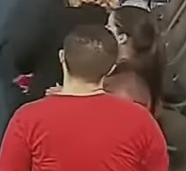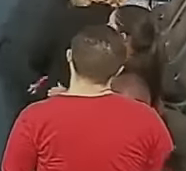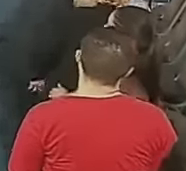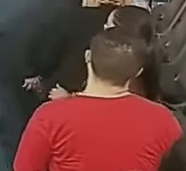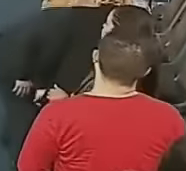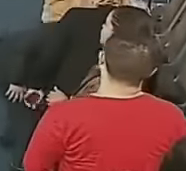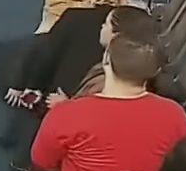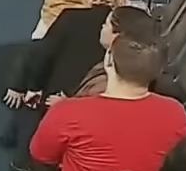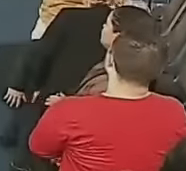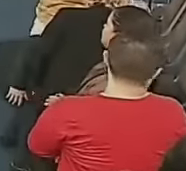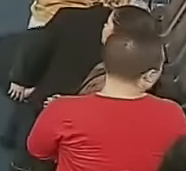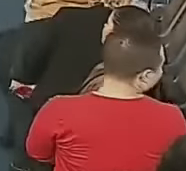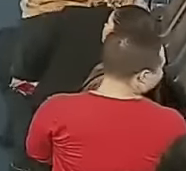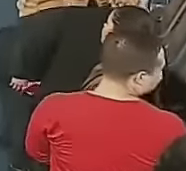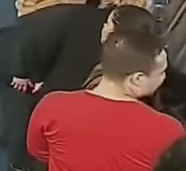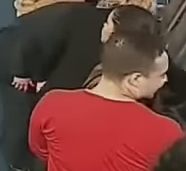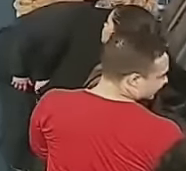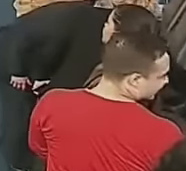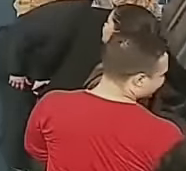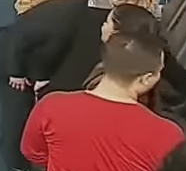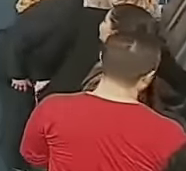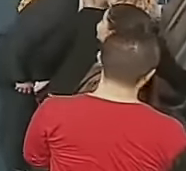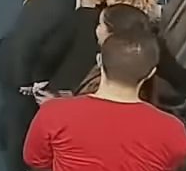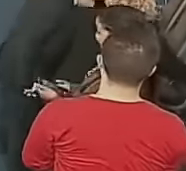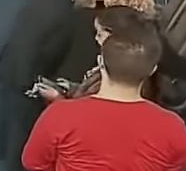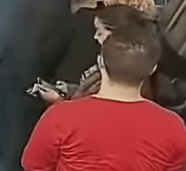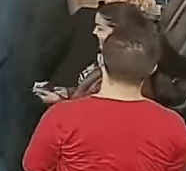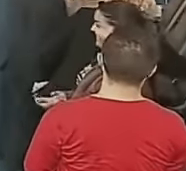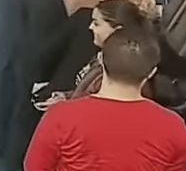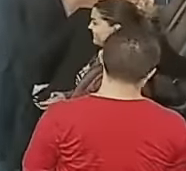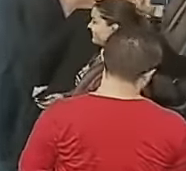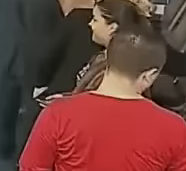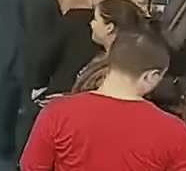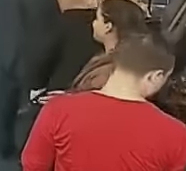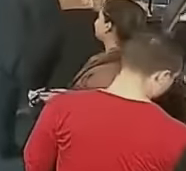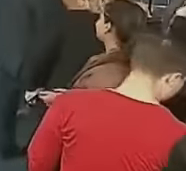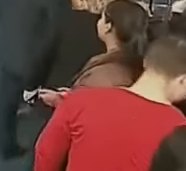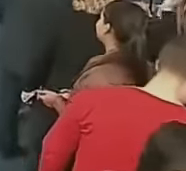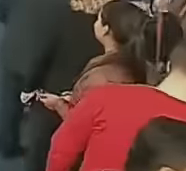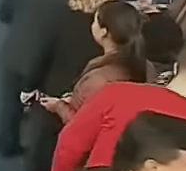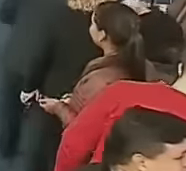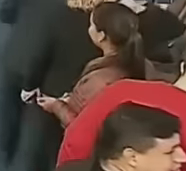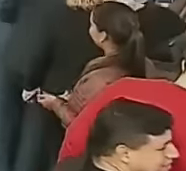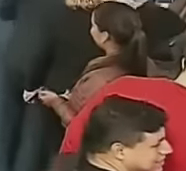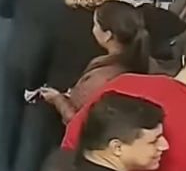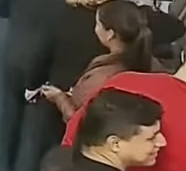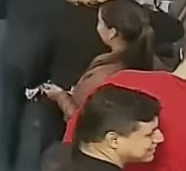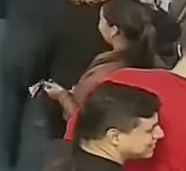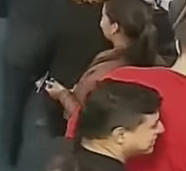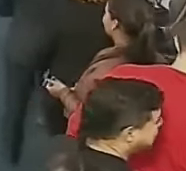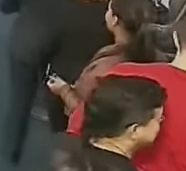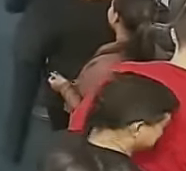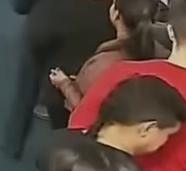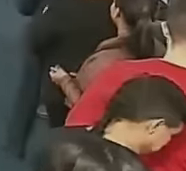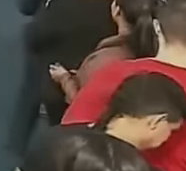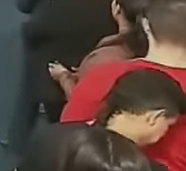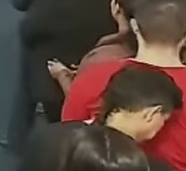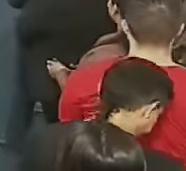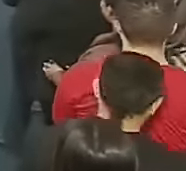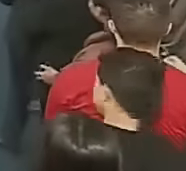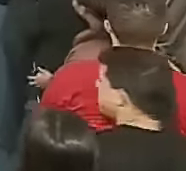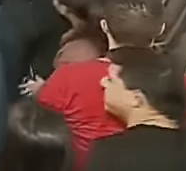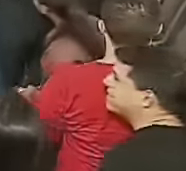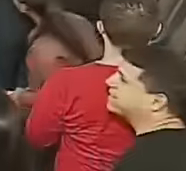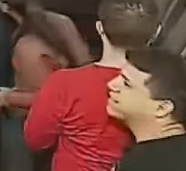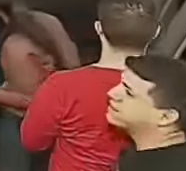irrestricto a la Revolución Bolivariana y a la reelección del presidente constitucional de la República Bolivariana de Venezuela, Nicolás Maduro. El jefe de